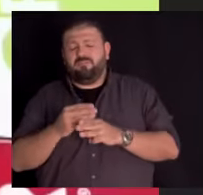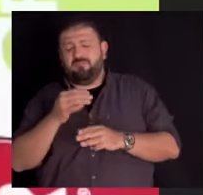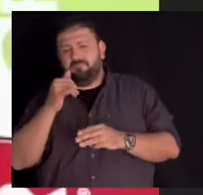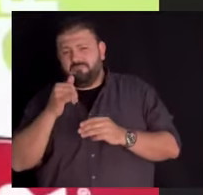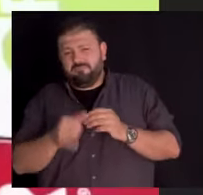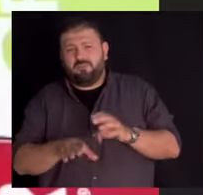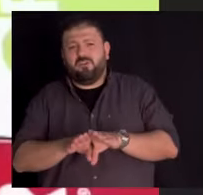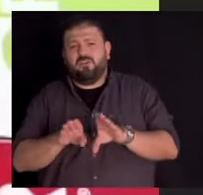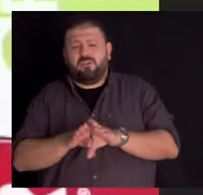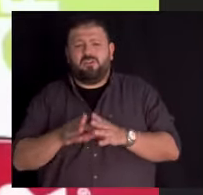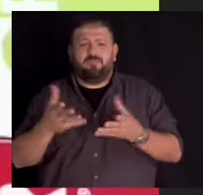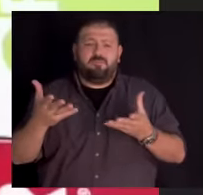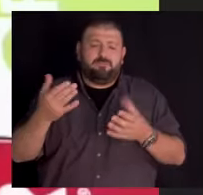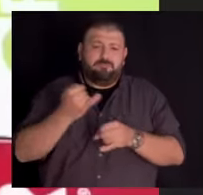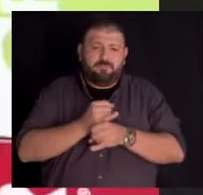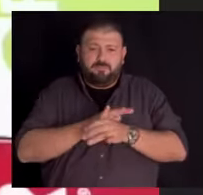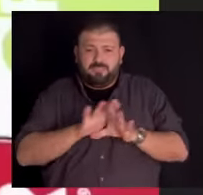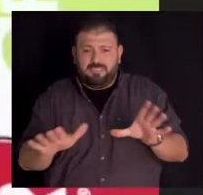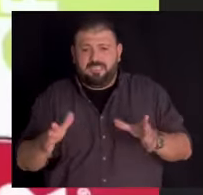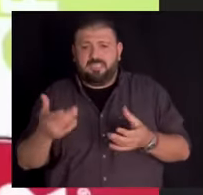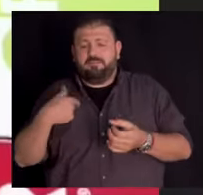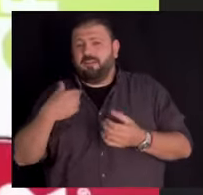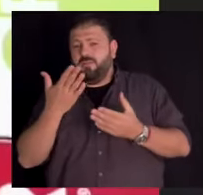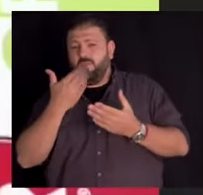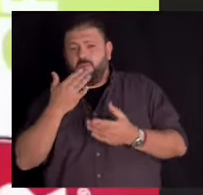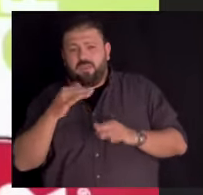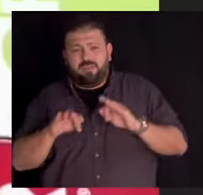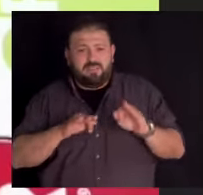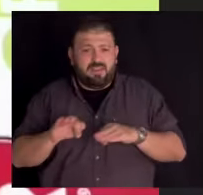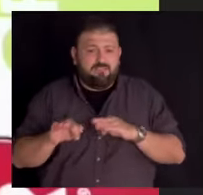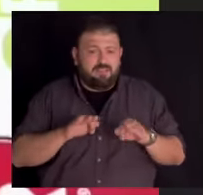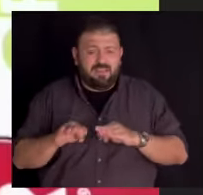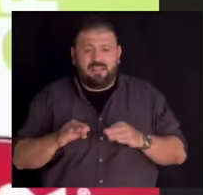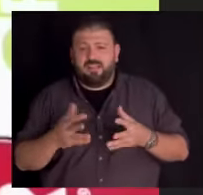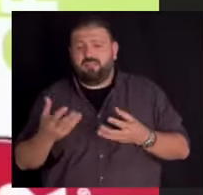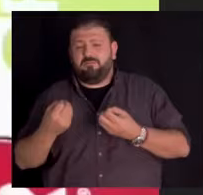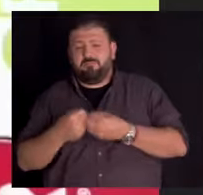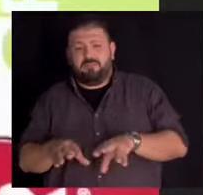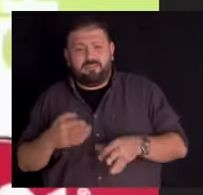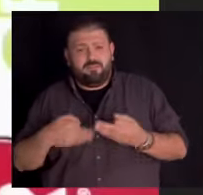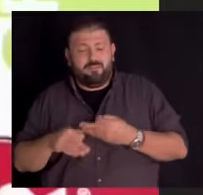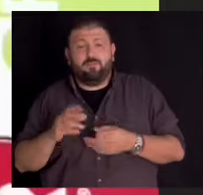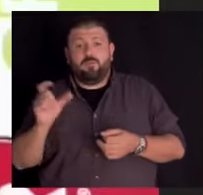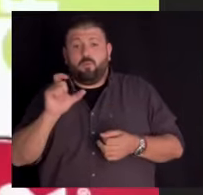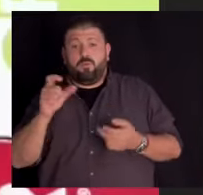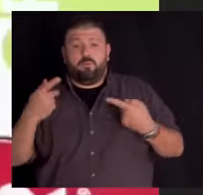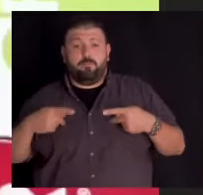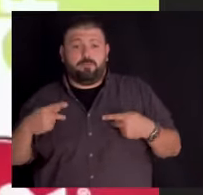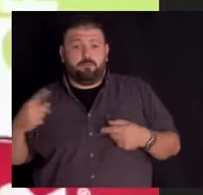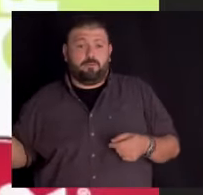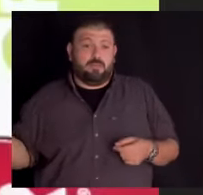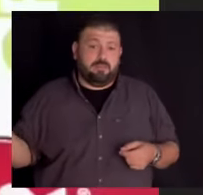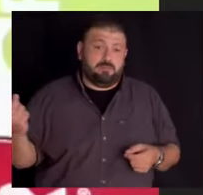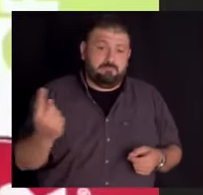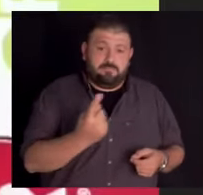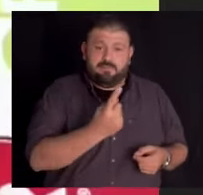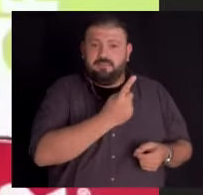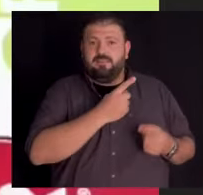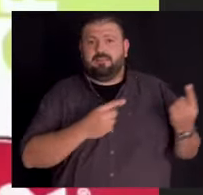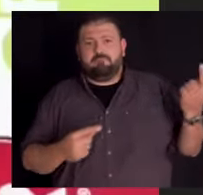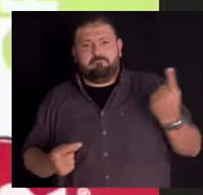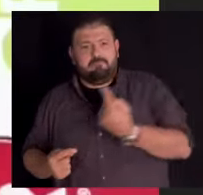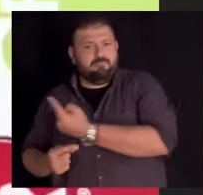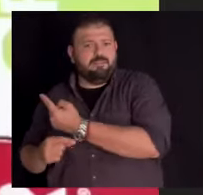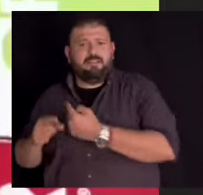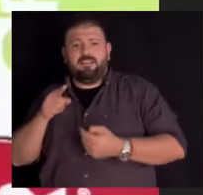hay oportunidades. Y están pasando los distribuidores de OmniLife y está pasando la oportunidad, pero tú estás así agachado y entonces